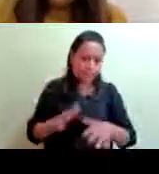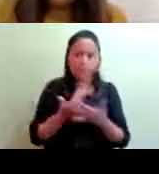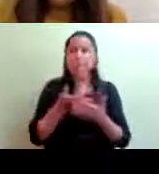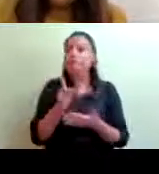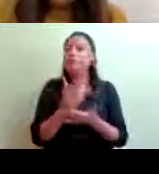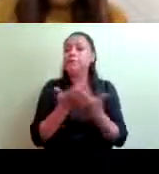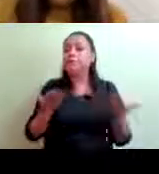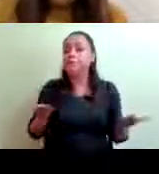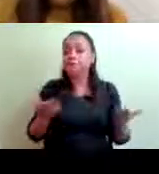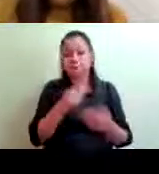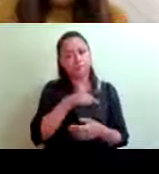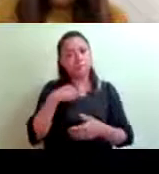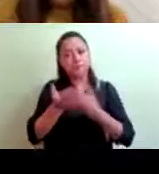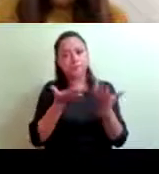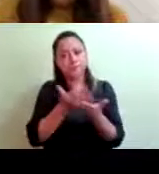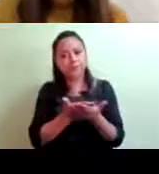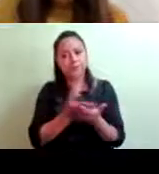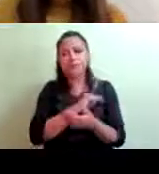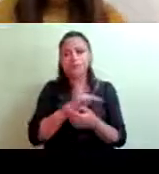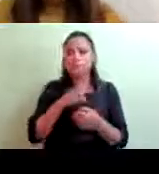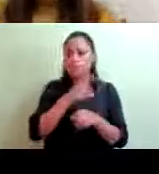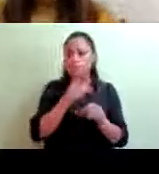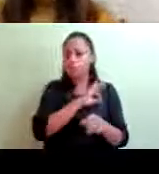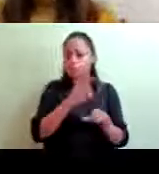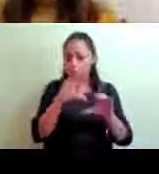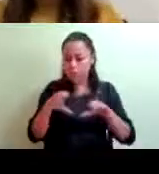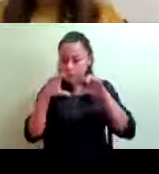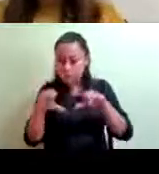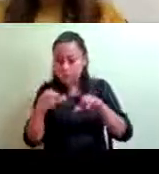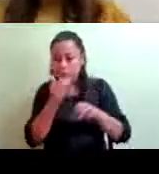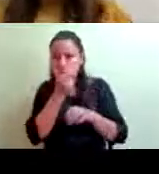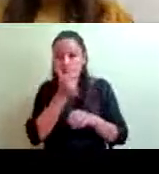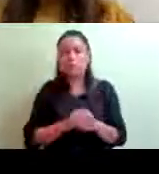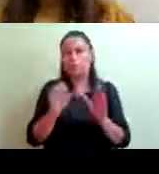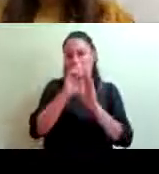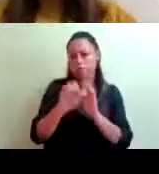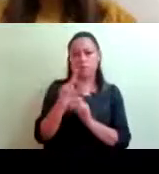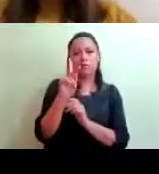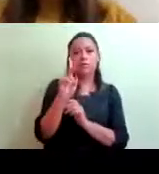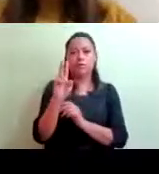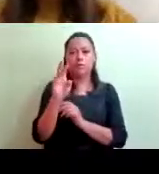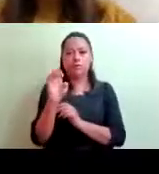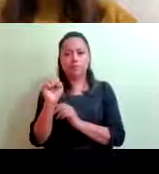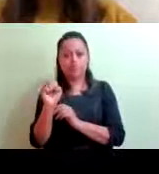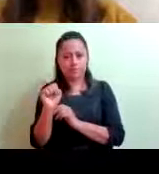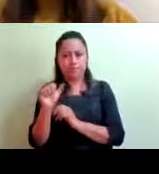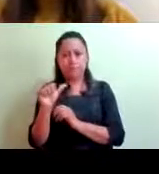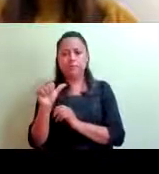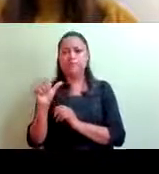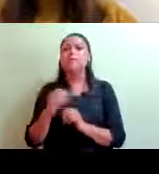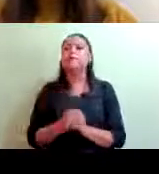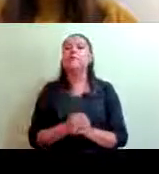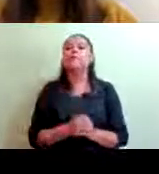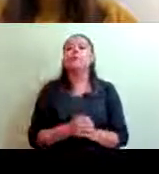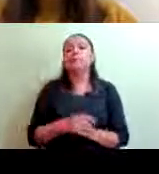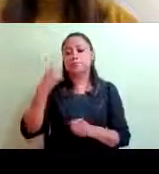estamos proponiendo, digamos, una conservación, una rehabilitación de la presa San Saldo como un área de valor ambiental. Y finalmente